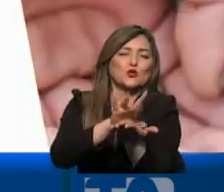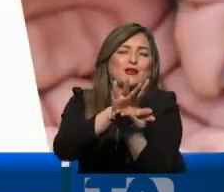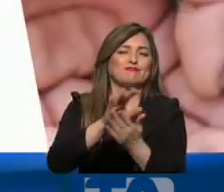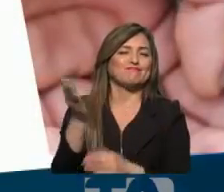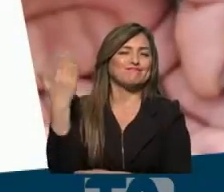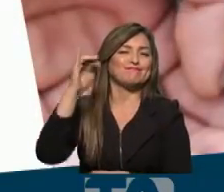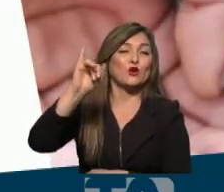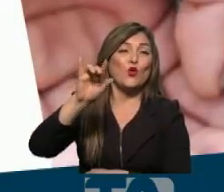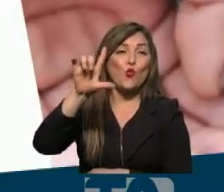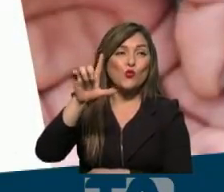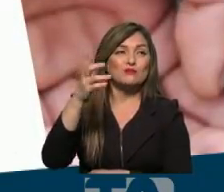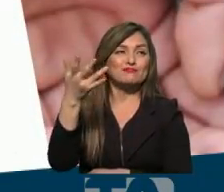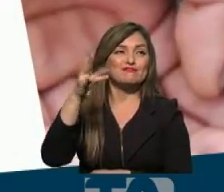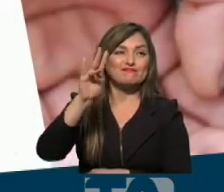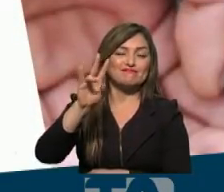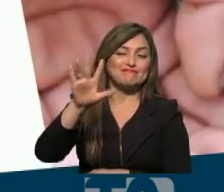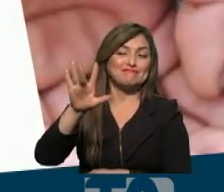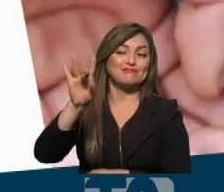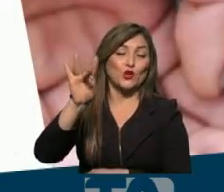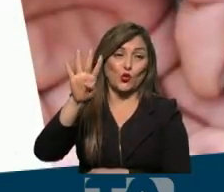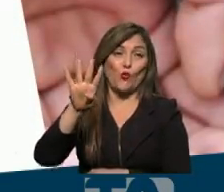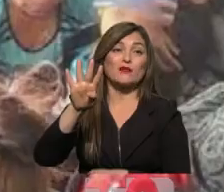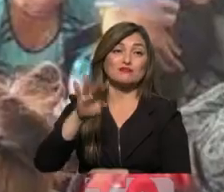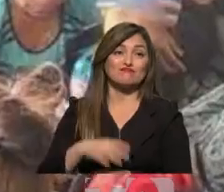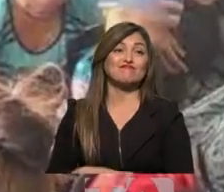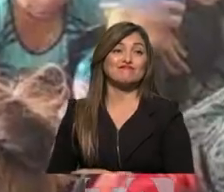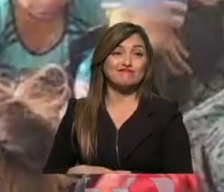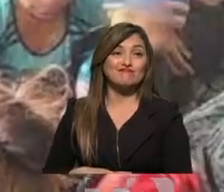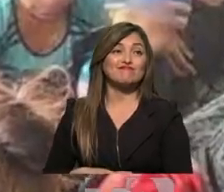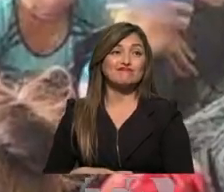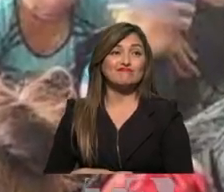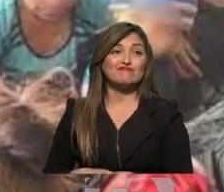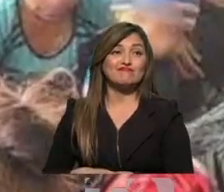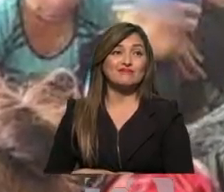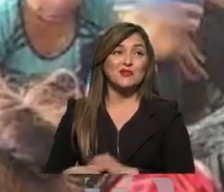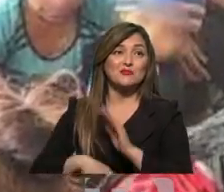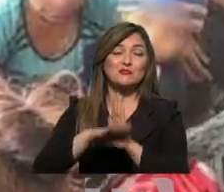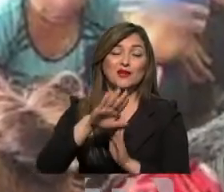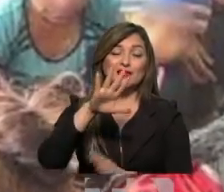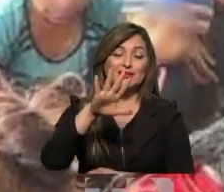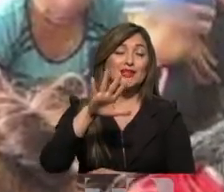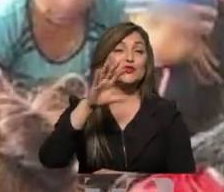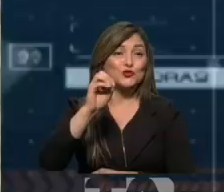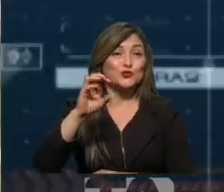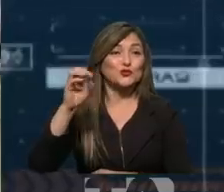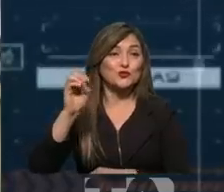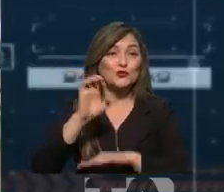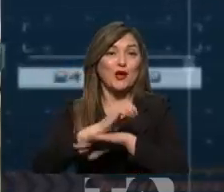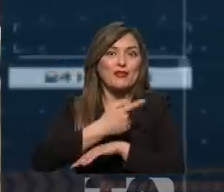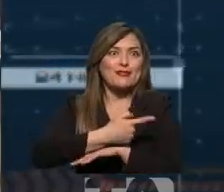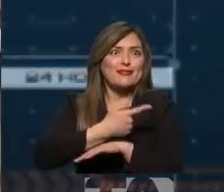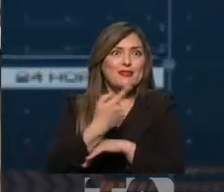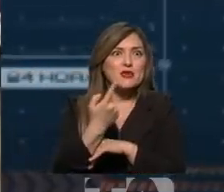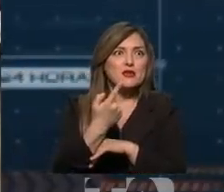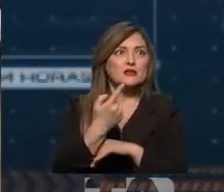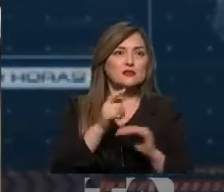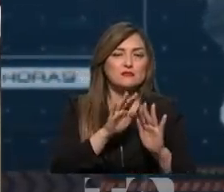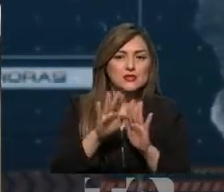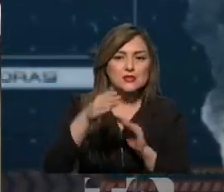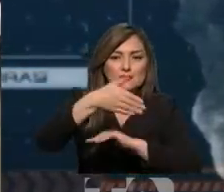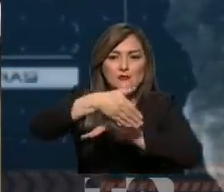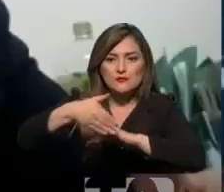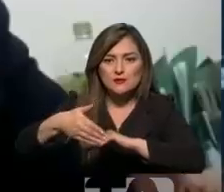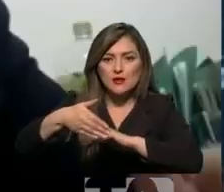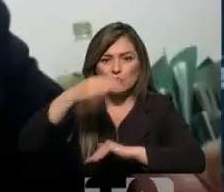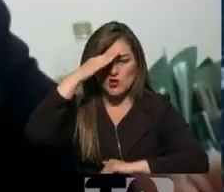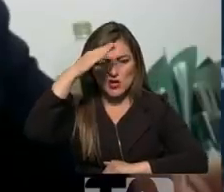fueron 17.384 compatriotas, lo que significaría que más de 500 ecuatorianos por día fueron encontrados en la frontera